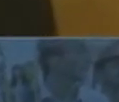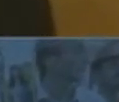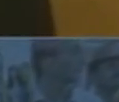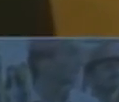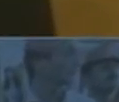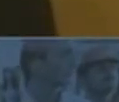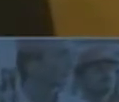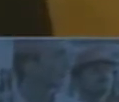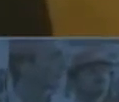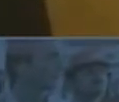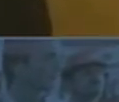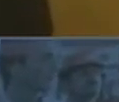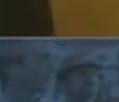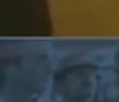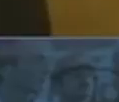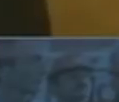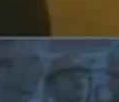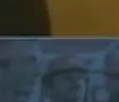jamás.